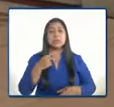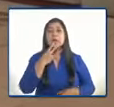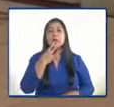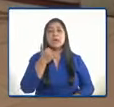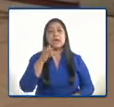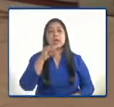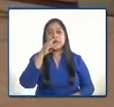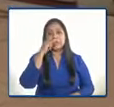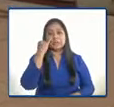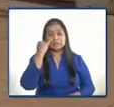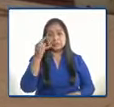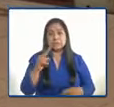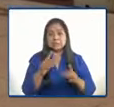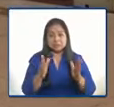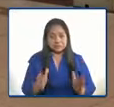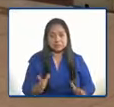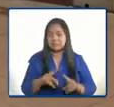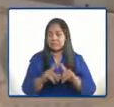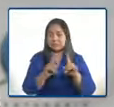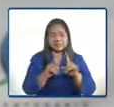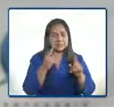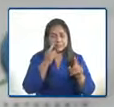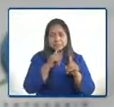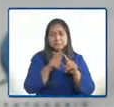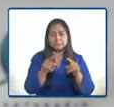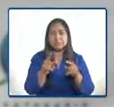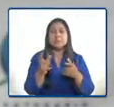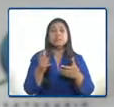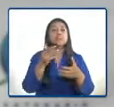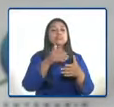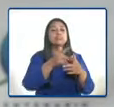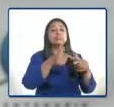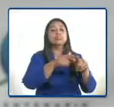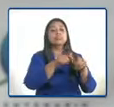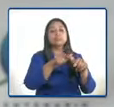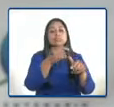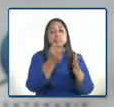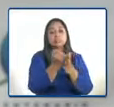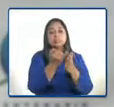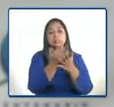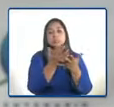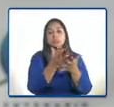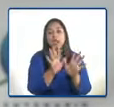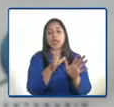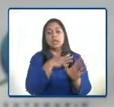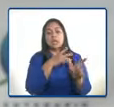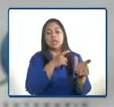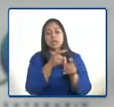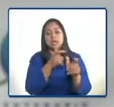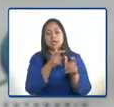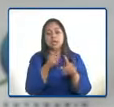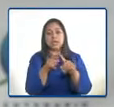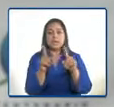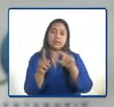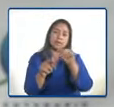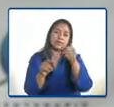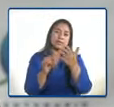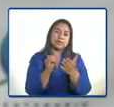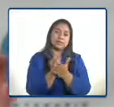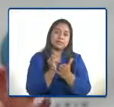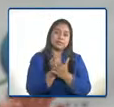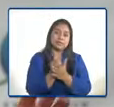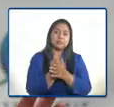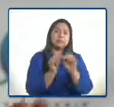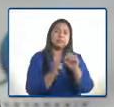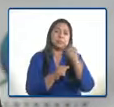nacionalidades dentro del área del Ceibo. Y el instituto ya tiene en coordinación con demás instituciones el poder